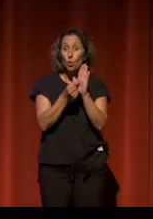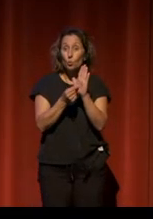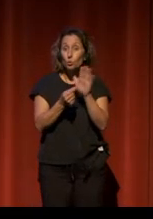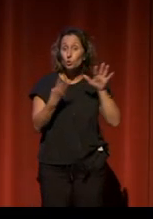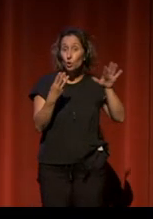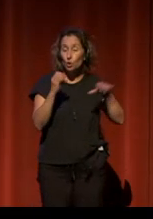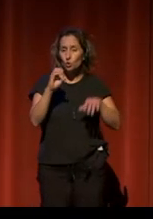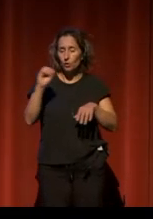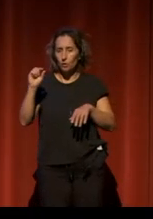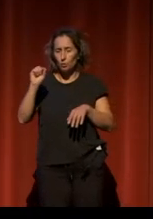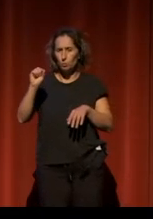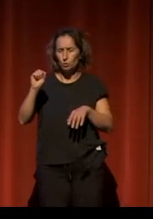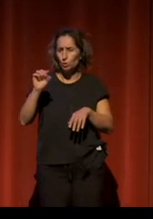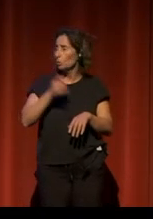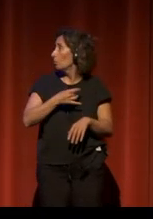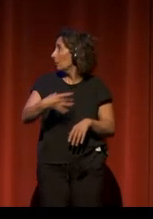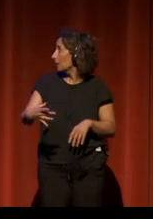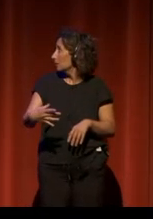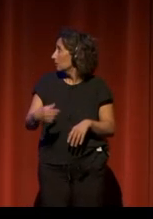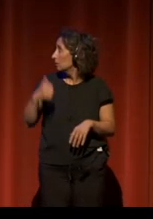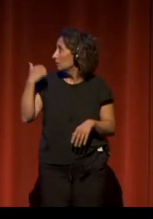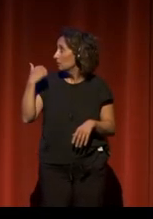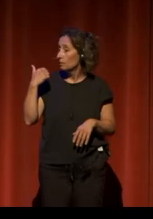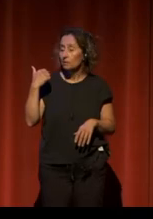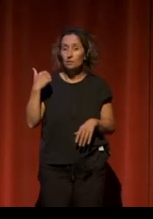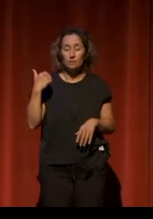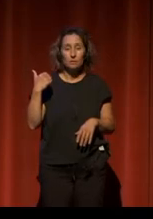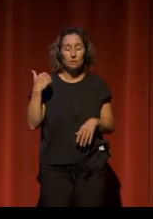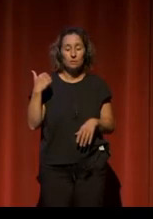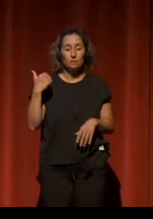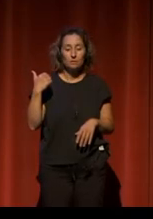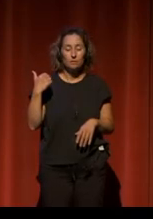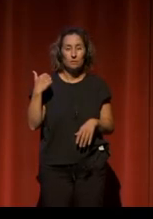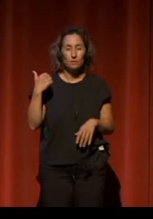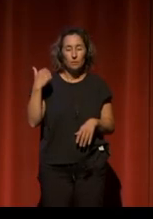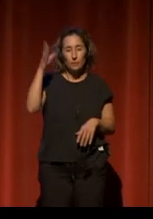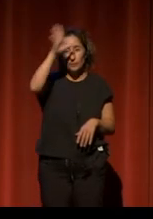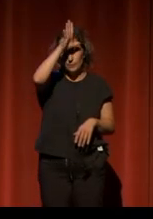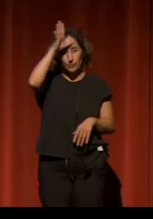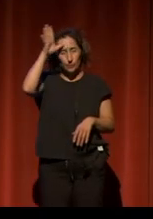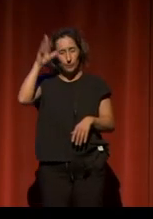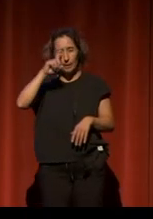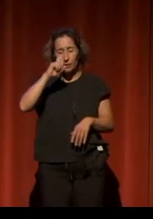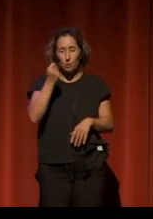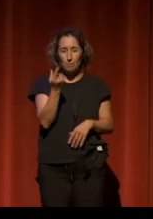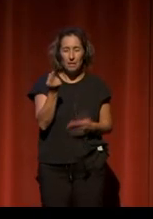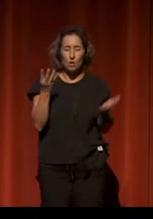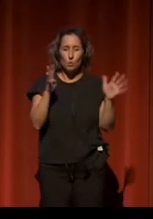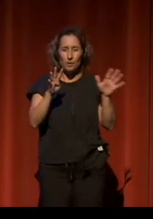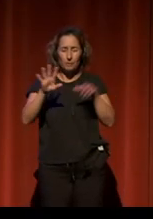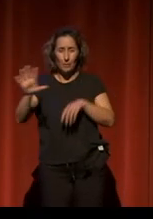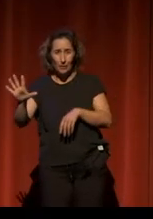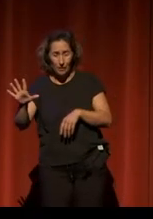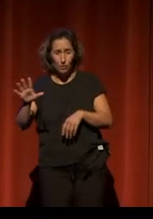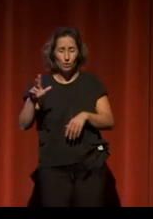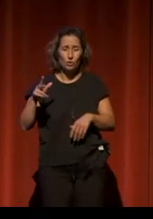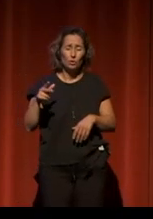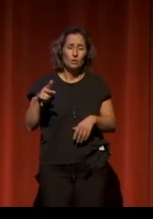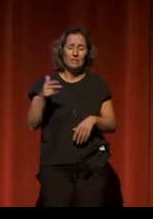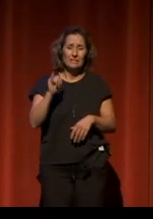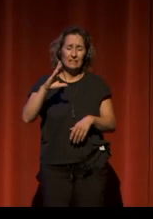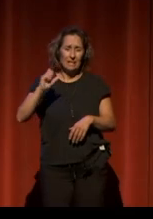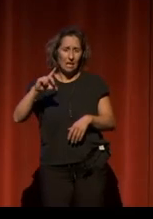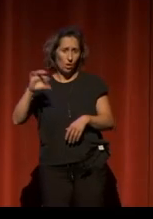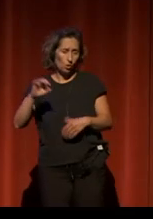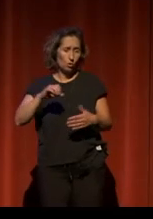800 puntos bancos que representan las 800 personas que murieron en la ola de calor de 1995 en Chicago no Chicago